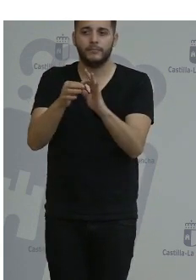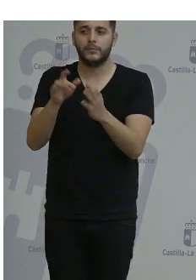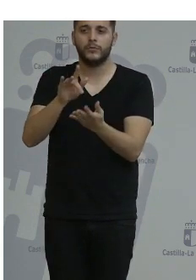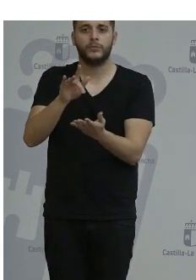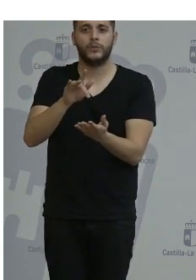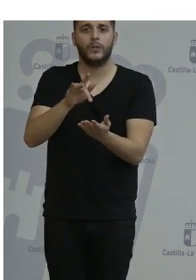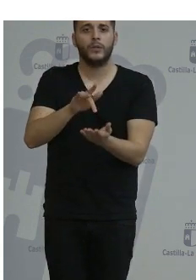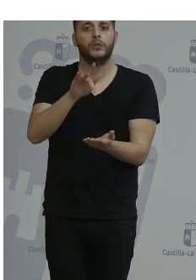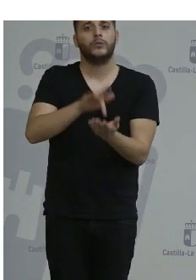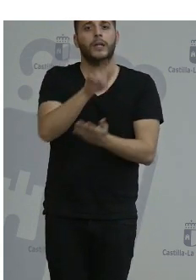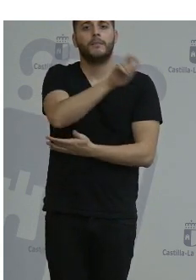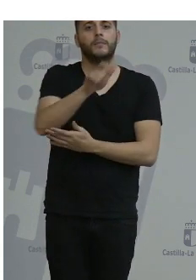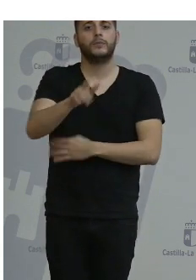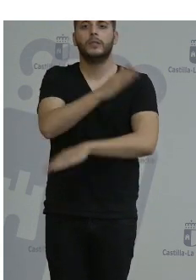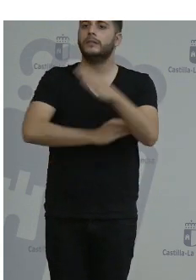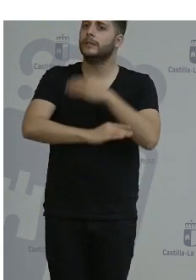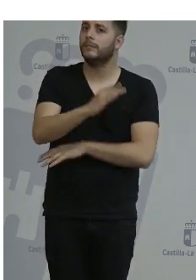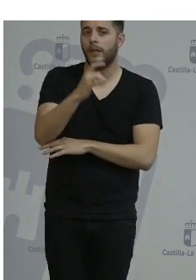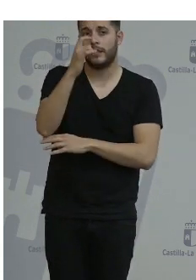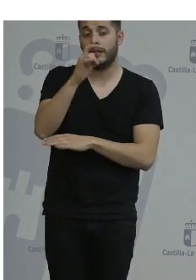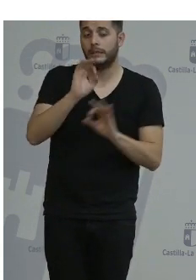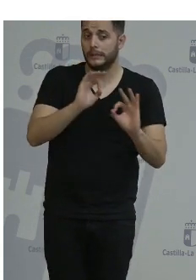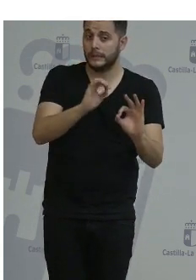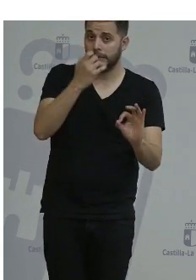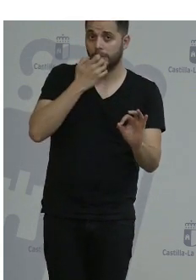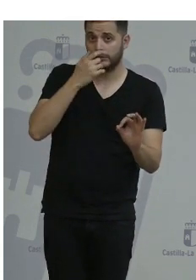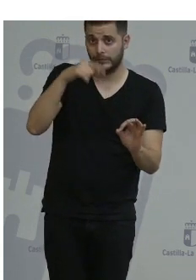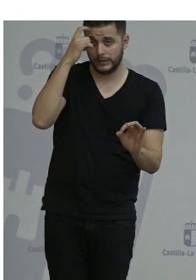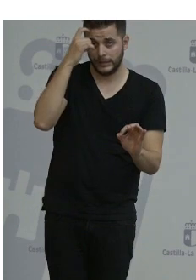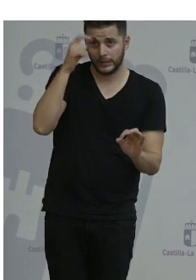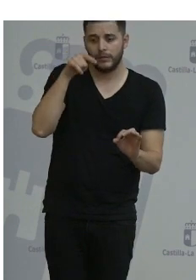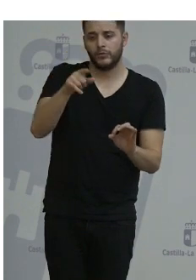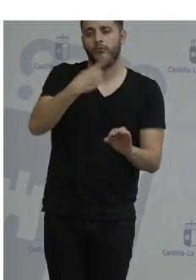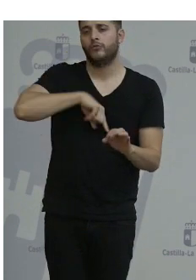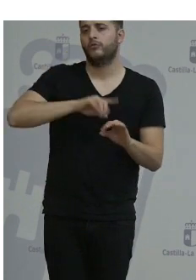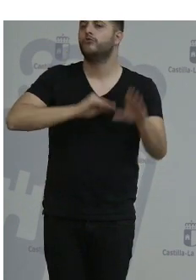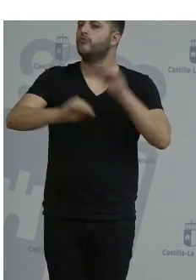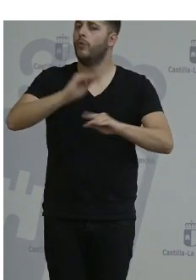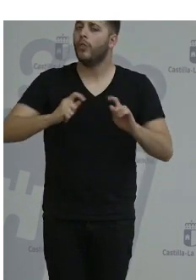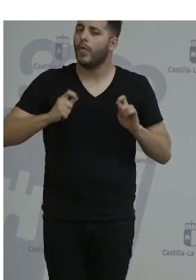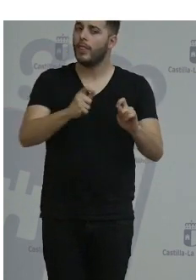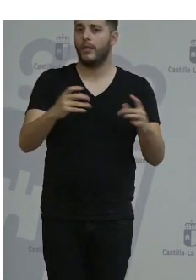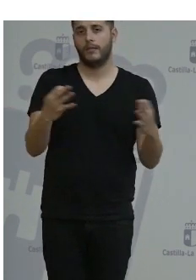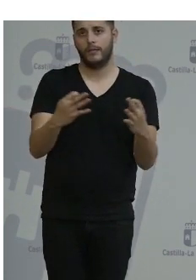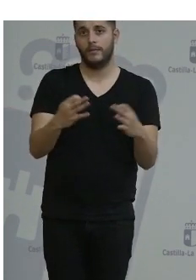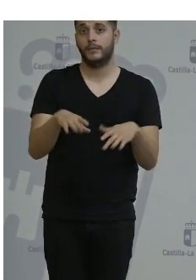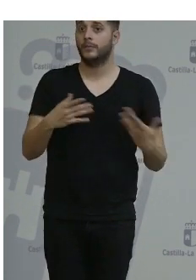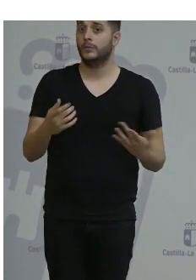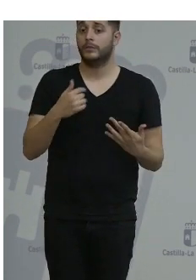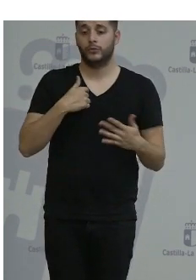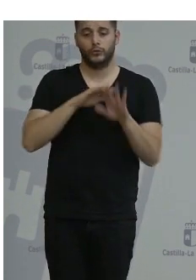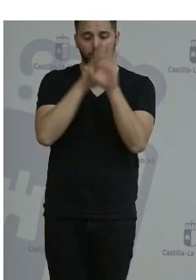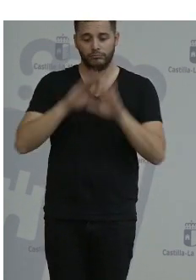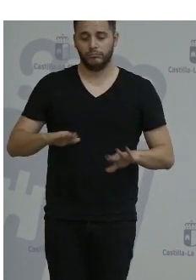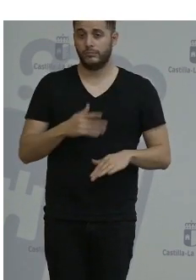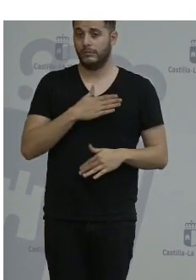personas que tienen esta discapacidad, en este caso, discapacidad intelectual. Por lo tanto, que sepáis, y yo con esto quiero terminar, porque creo